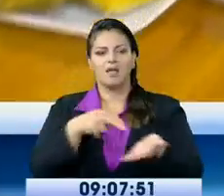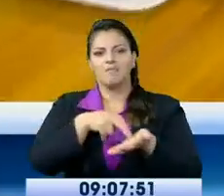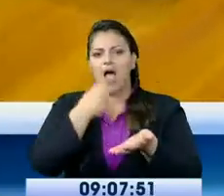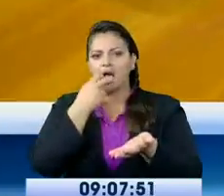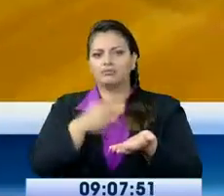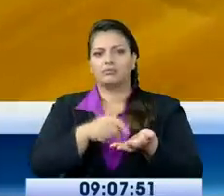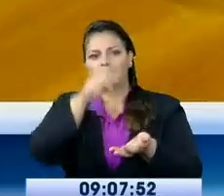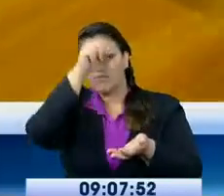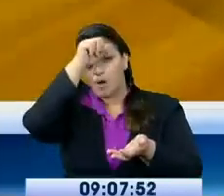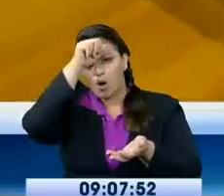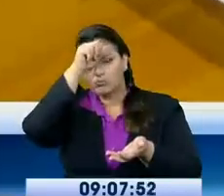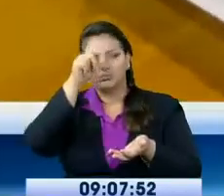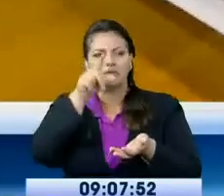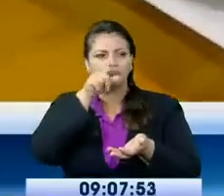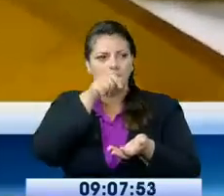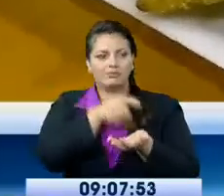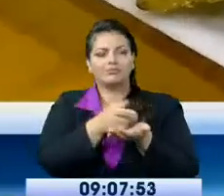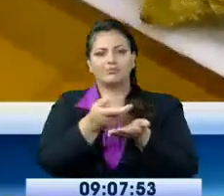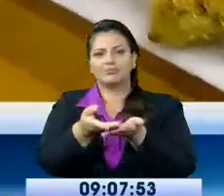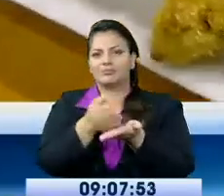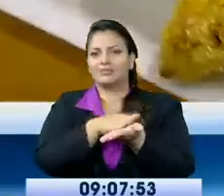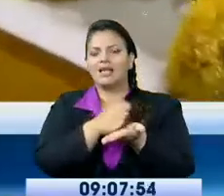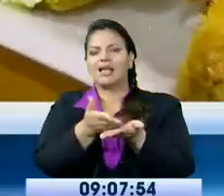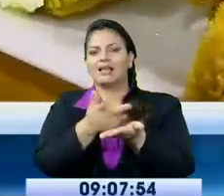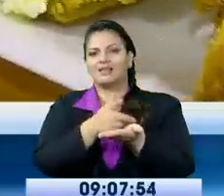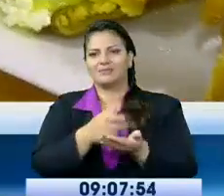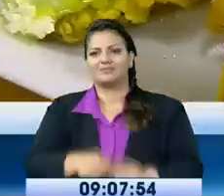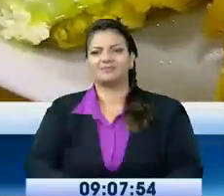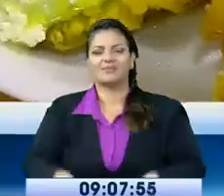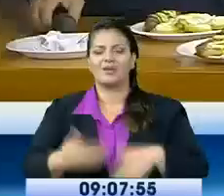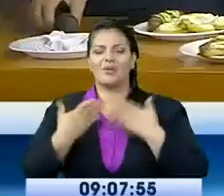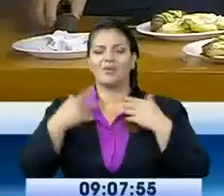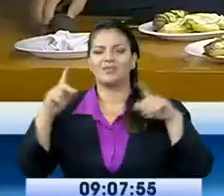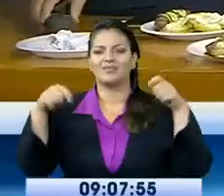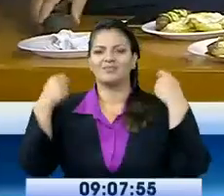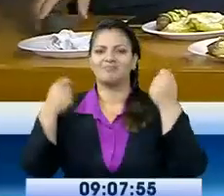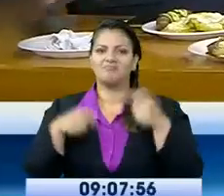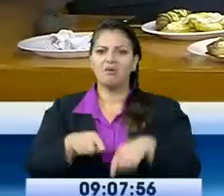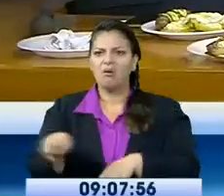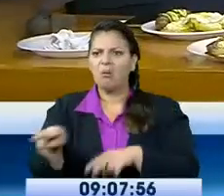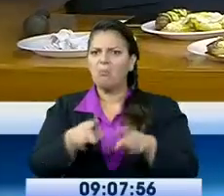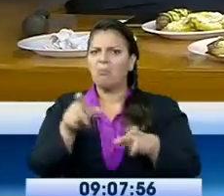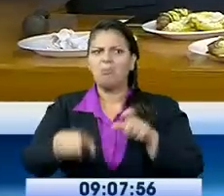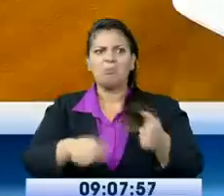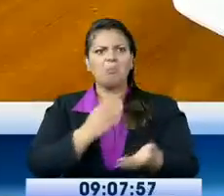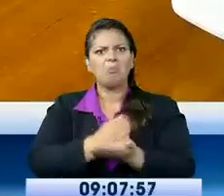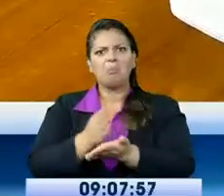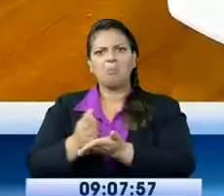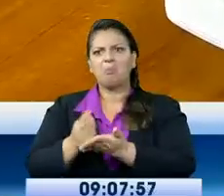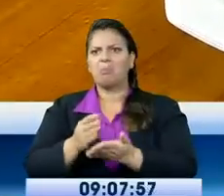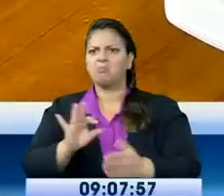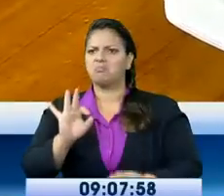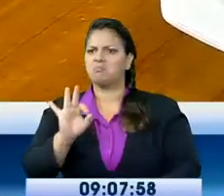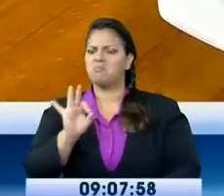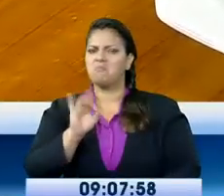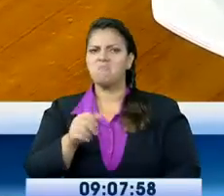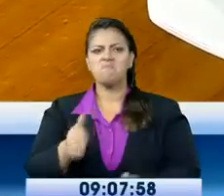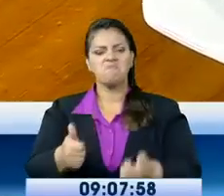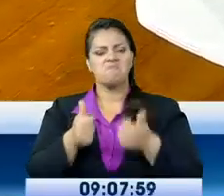celebra Guayaquil en sus fiestas de fundación, apoyando emprendimientos y difundiendo su riqueza